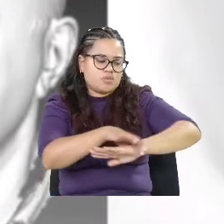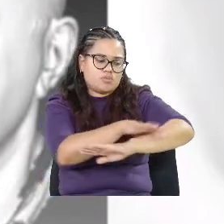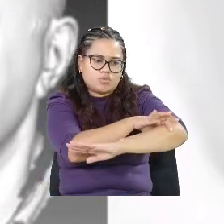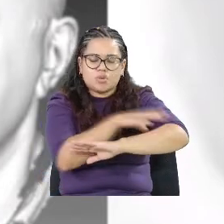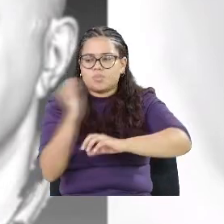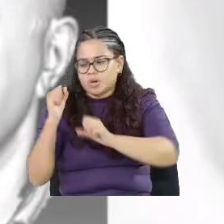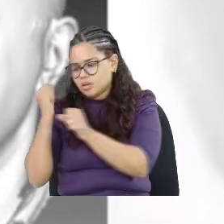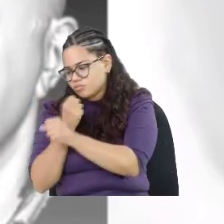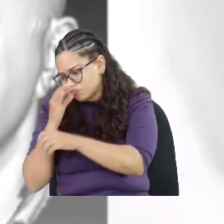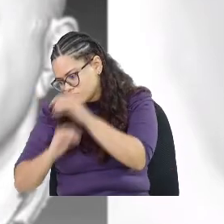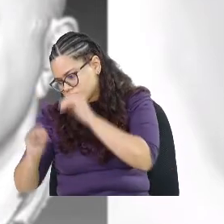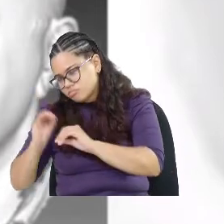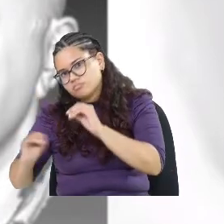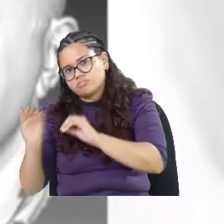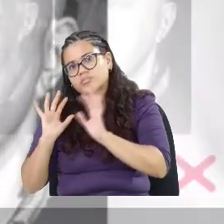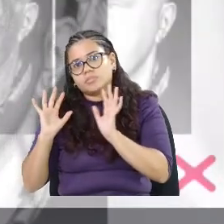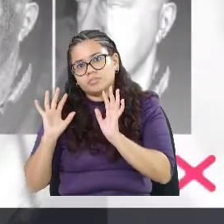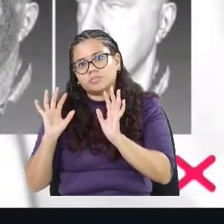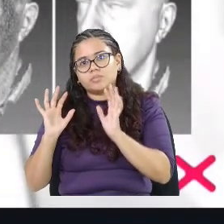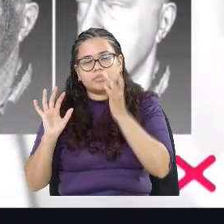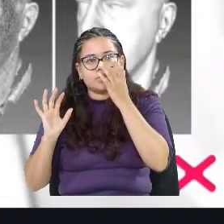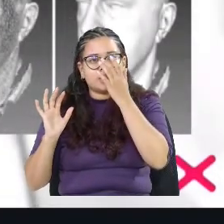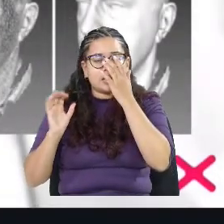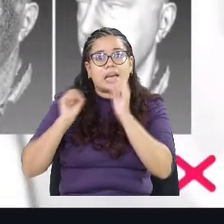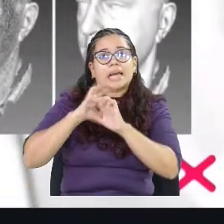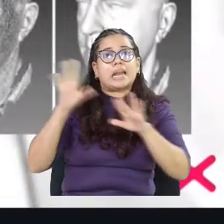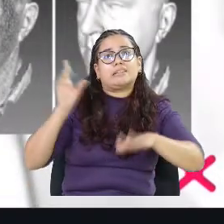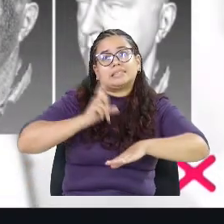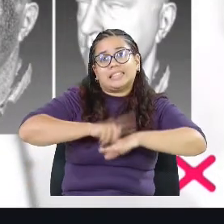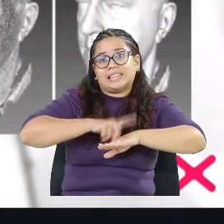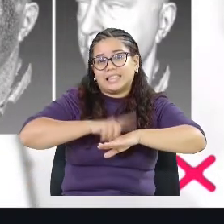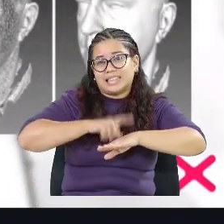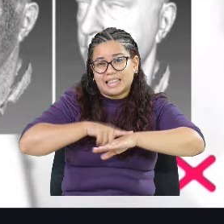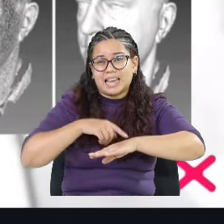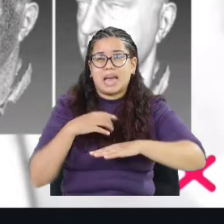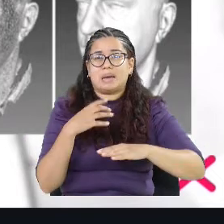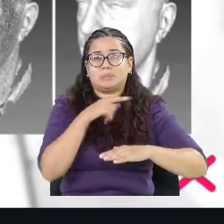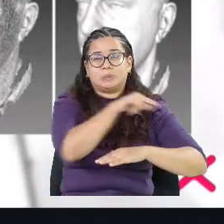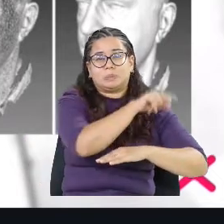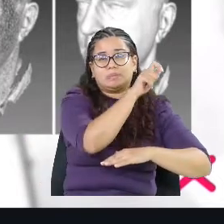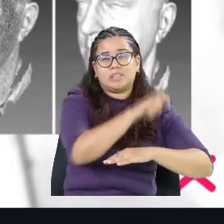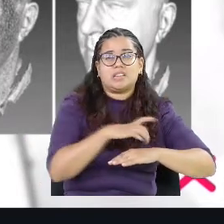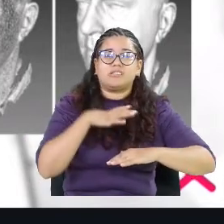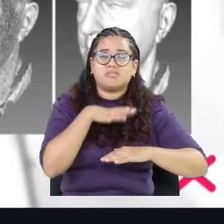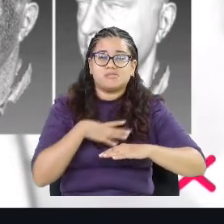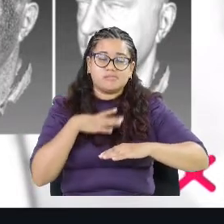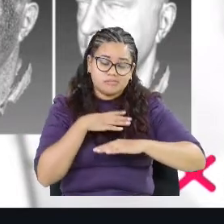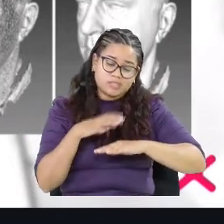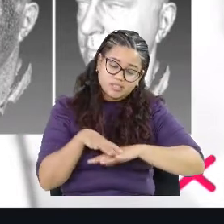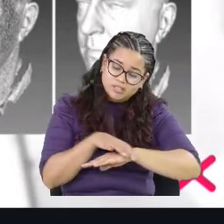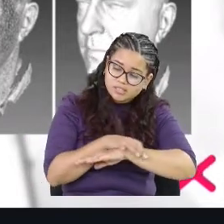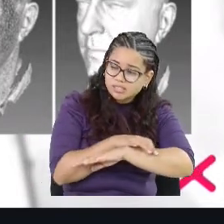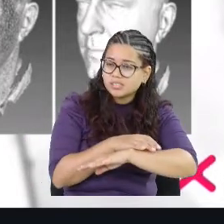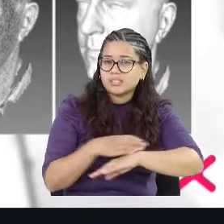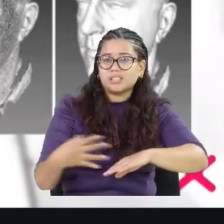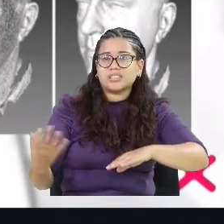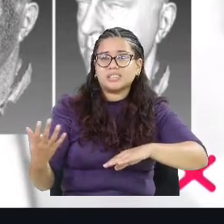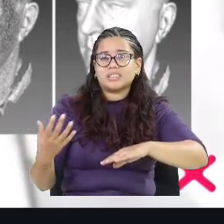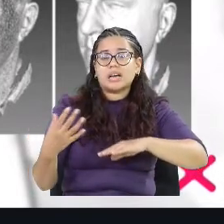trabajar. Obviamente toma mucho tiempo, es algo incómodo para el paciente. Esas órtesis